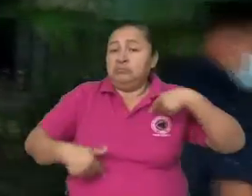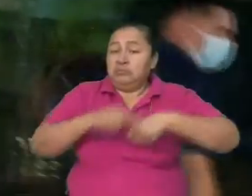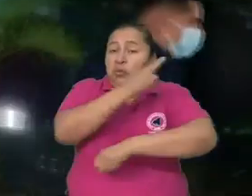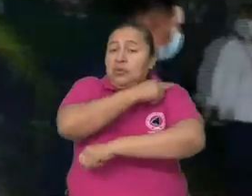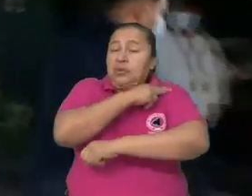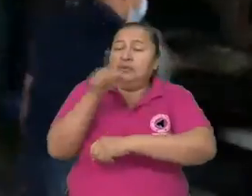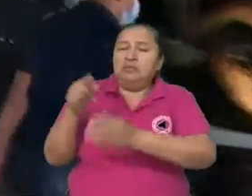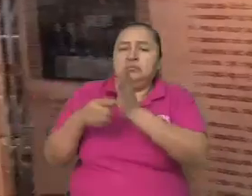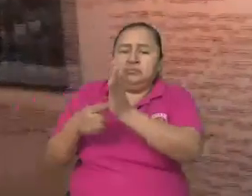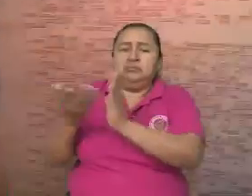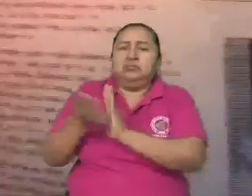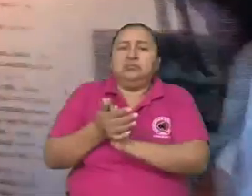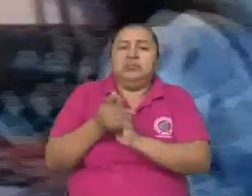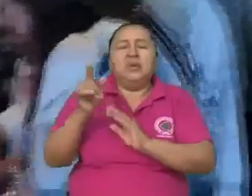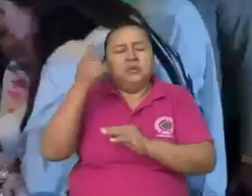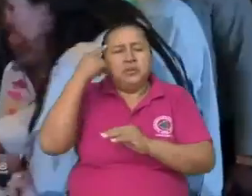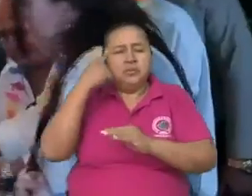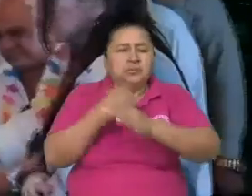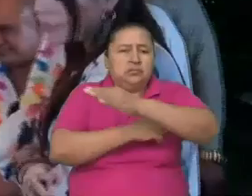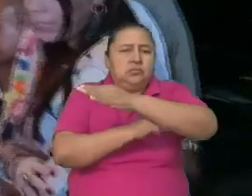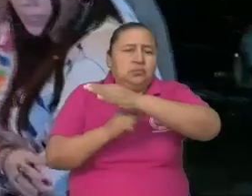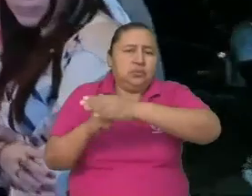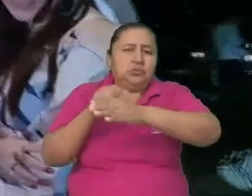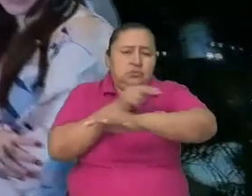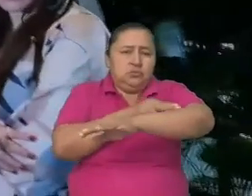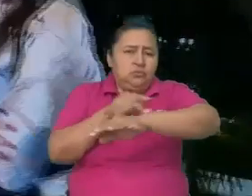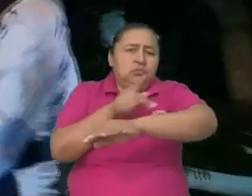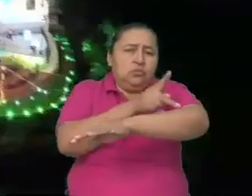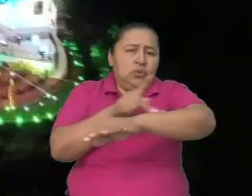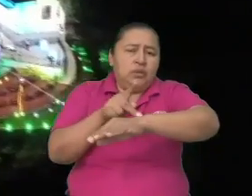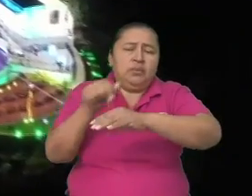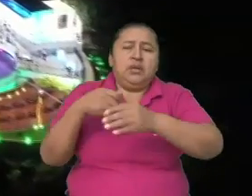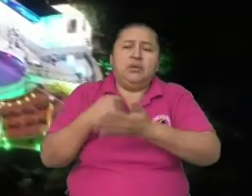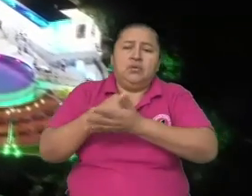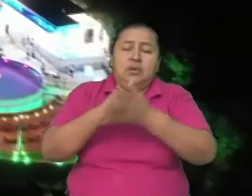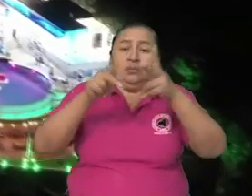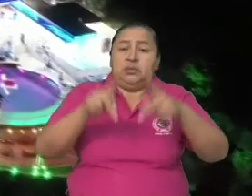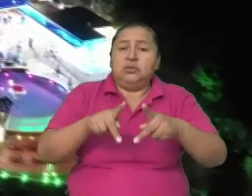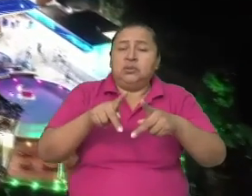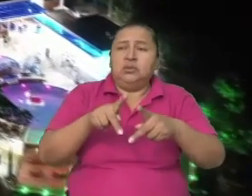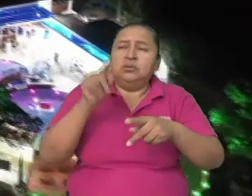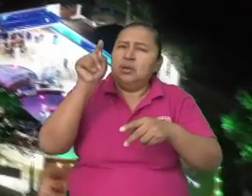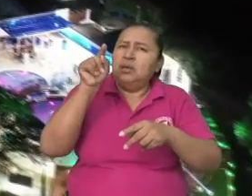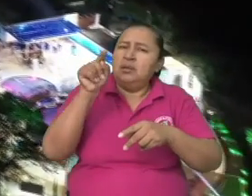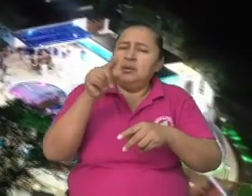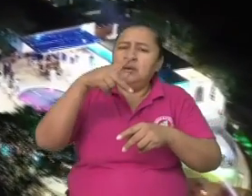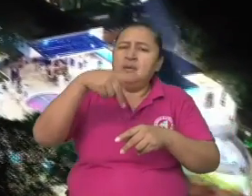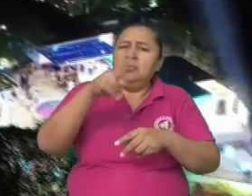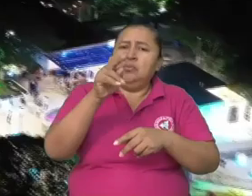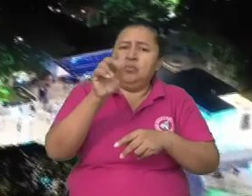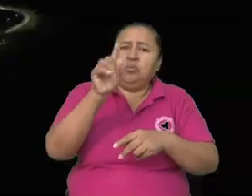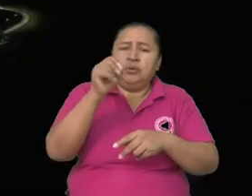un pequeño muellecito para ayudarle a la gente de allá de Puerto Carlos